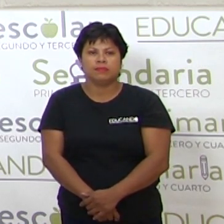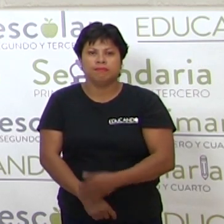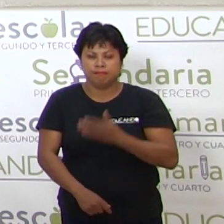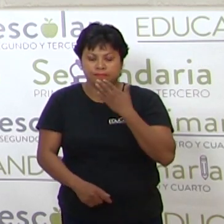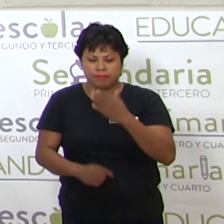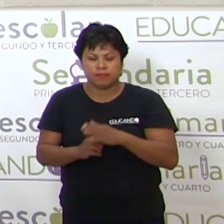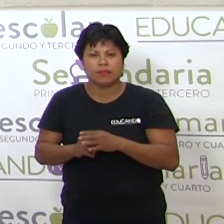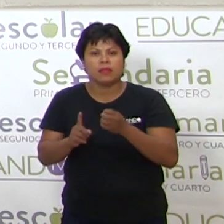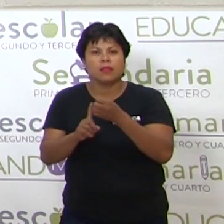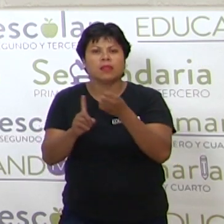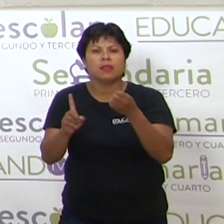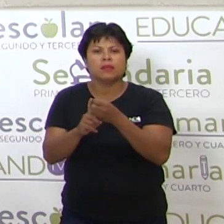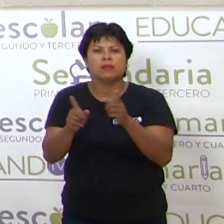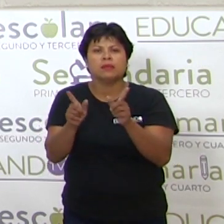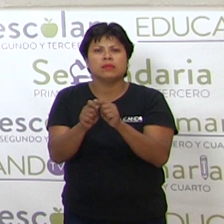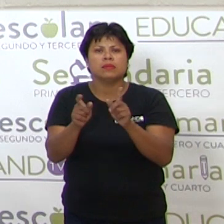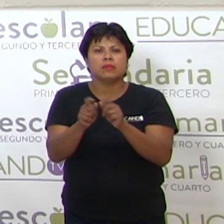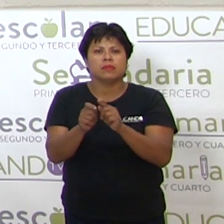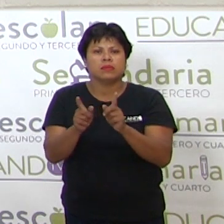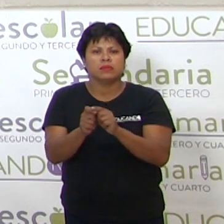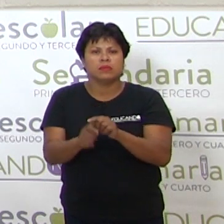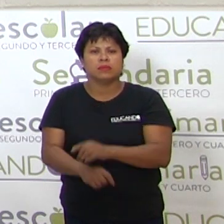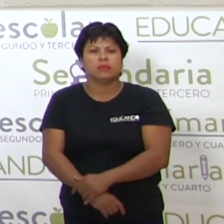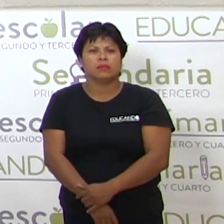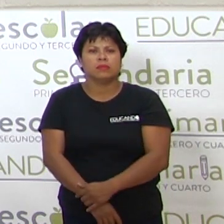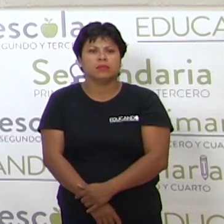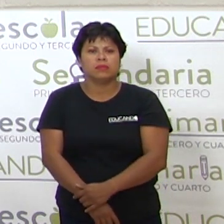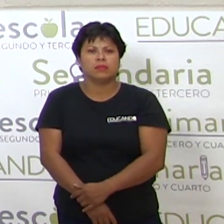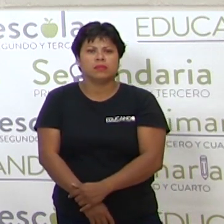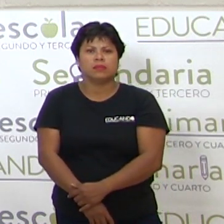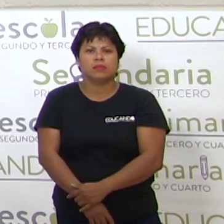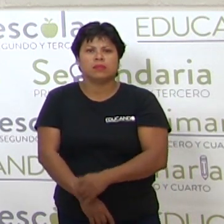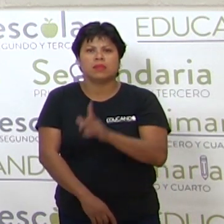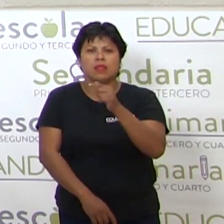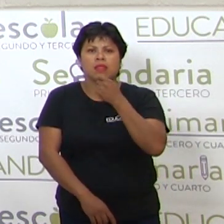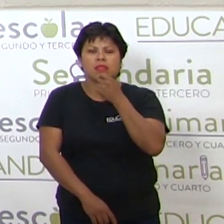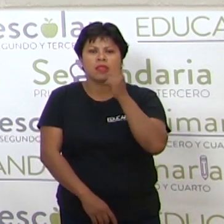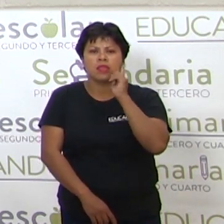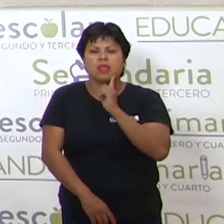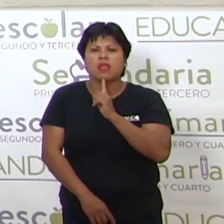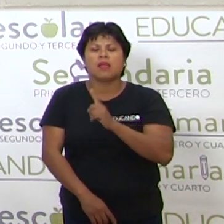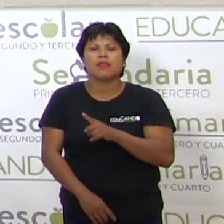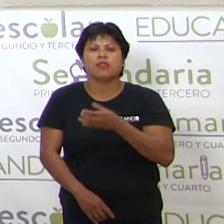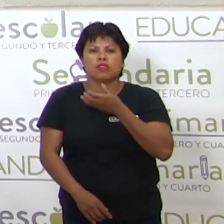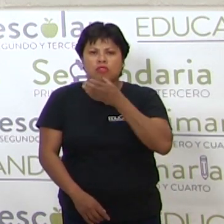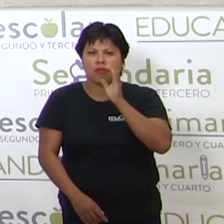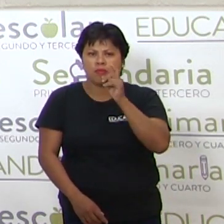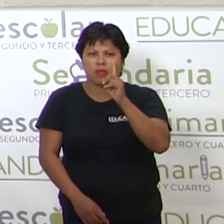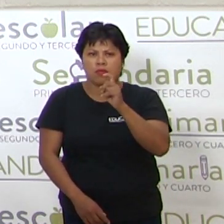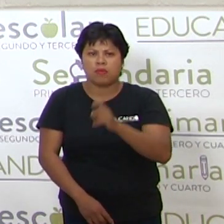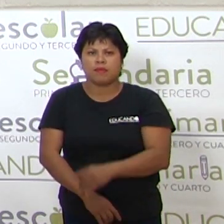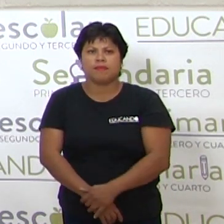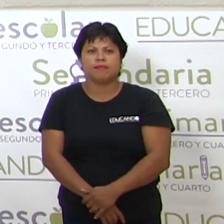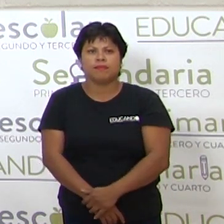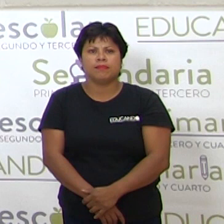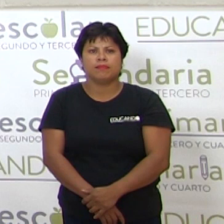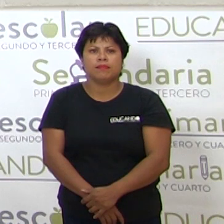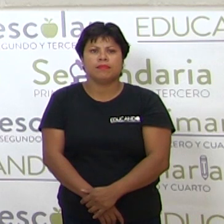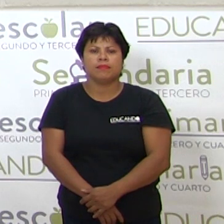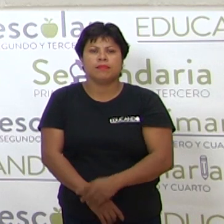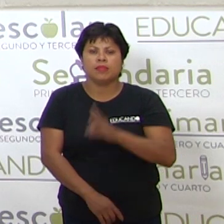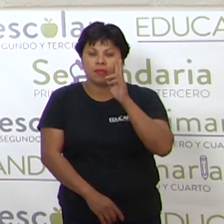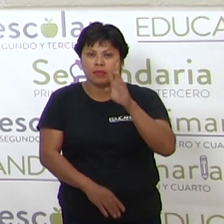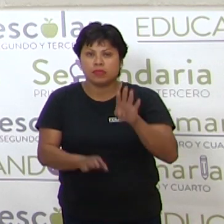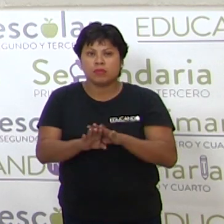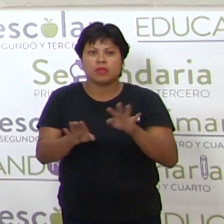con oraciones cortitas la niña toma agua muy bien vemos como cambio